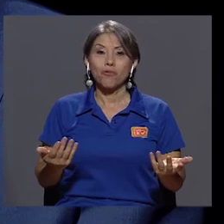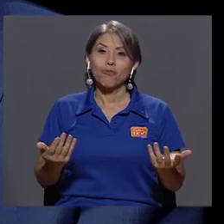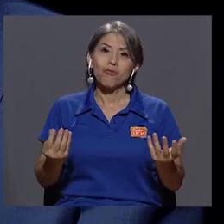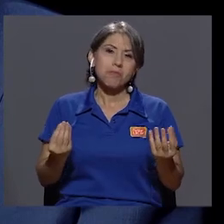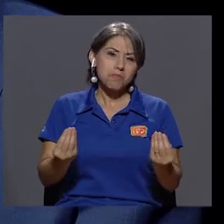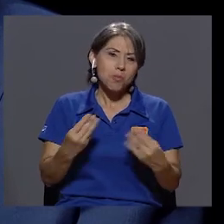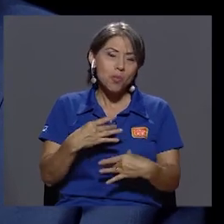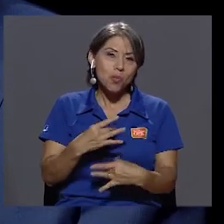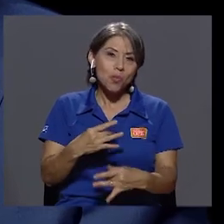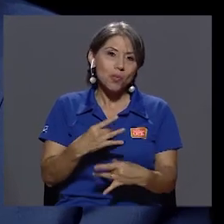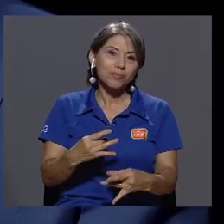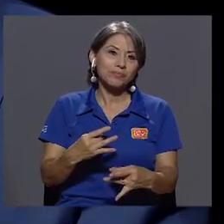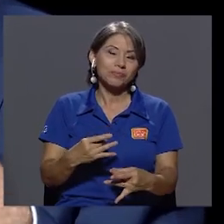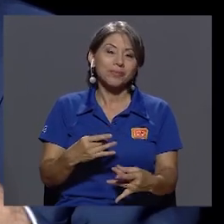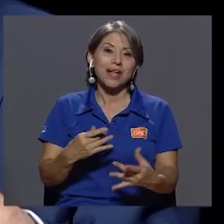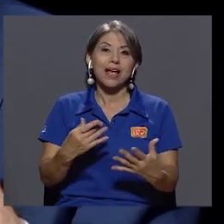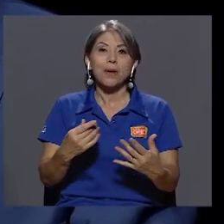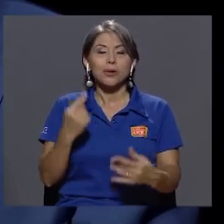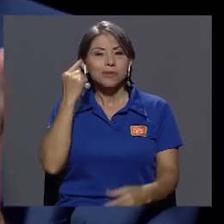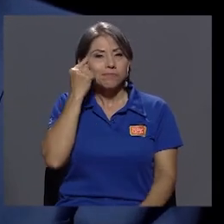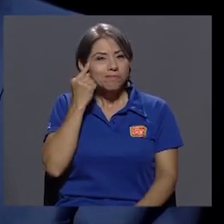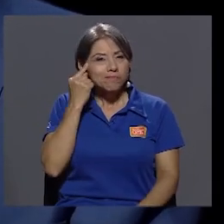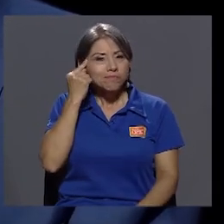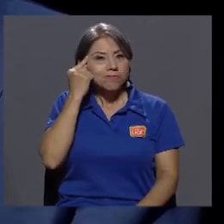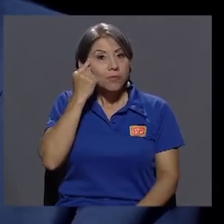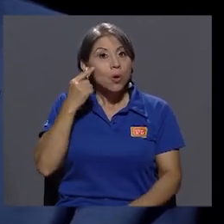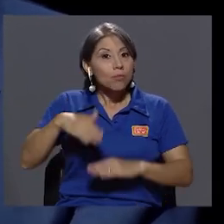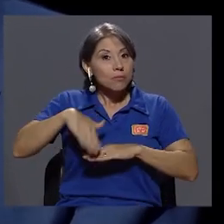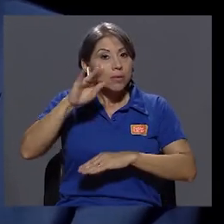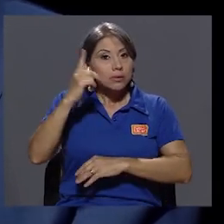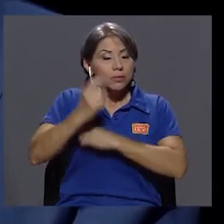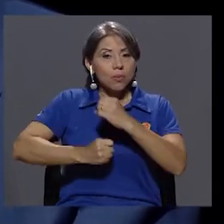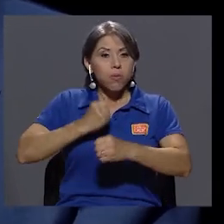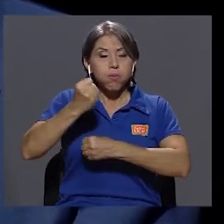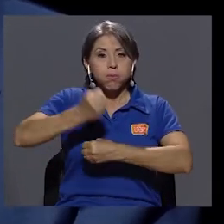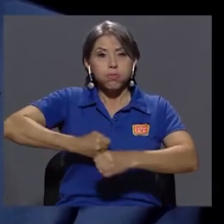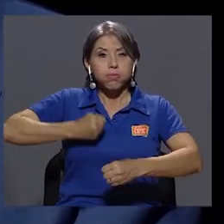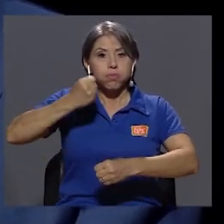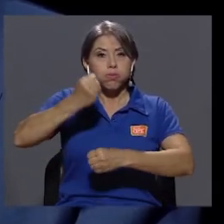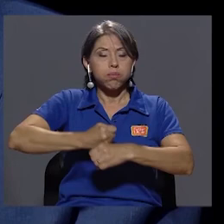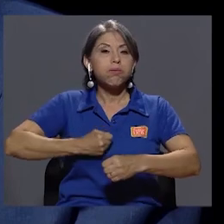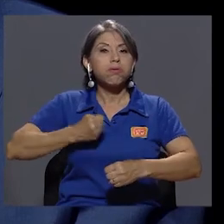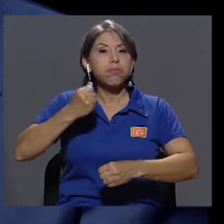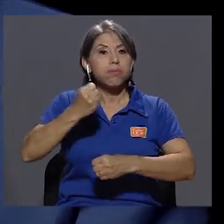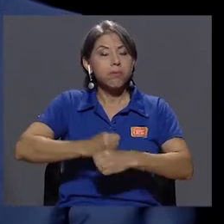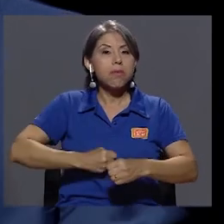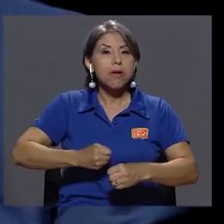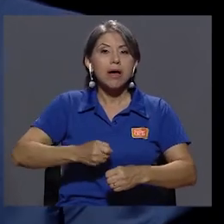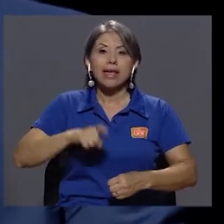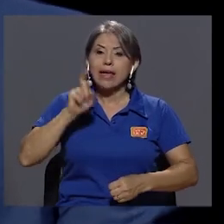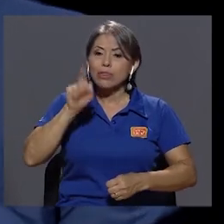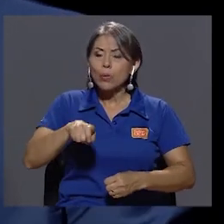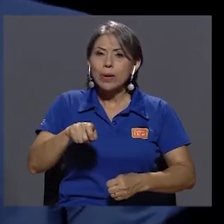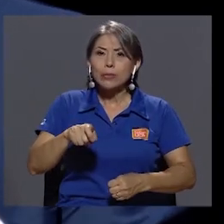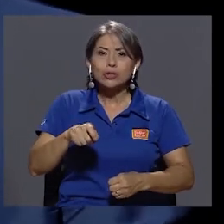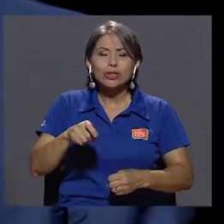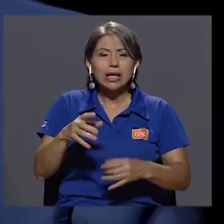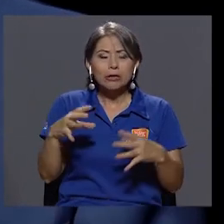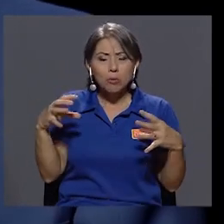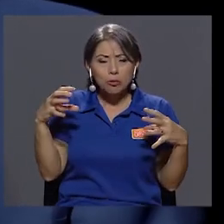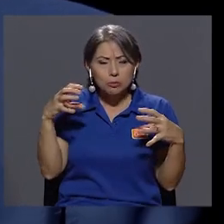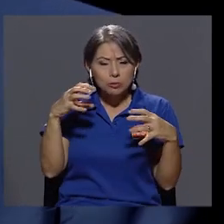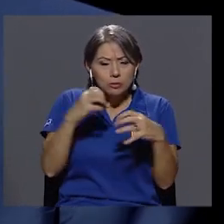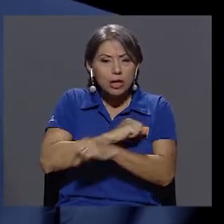muy interesante ver a hacer una reflexión fue más de un año de trabajo es en el que tuvimos que repasar toda la vida ahora